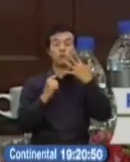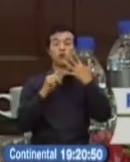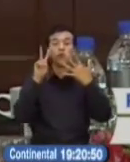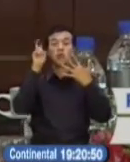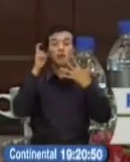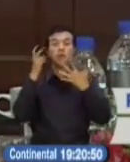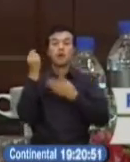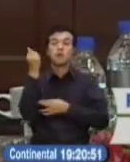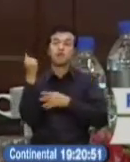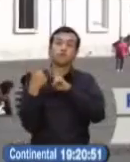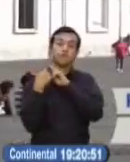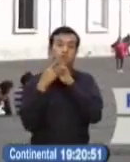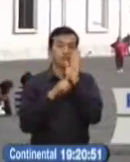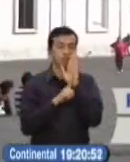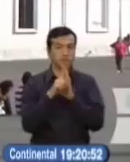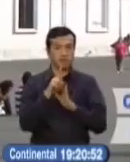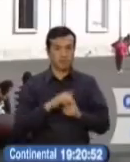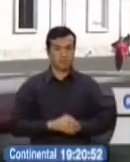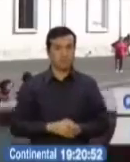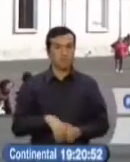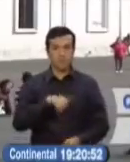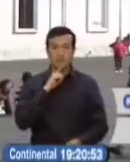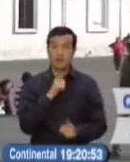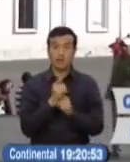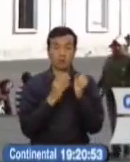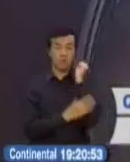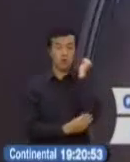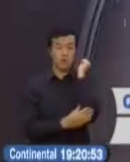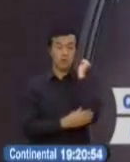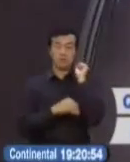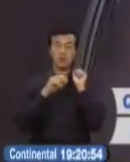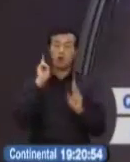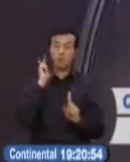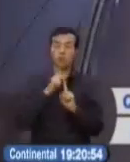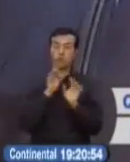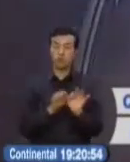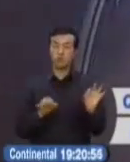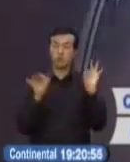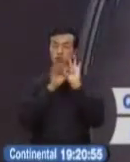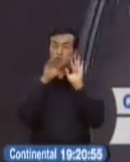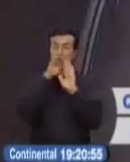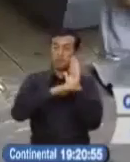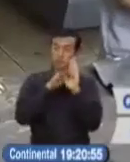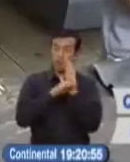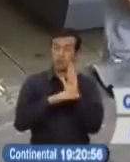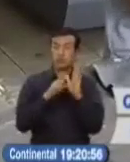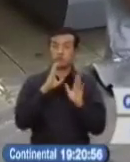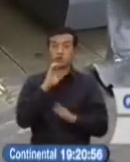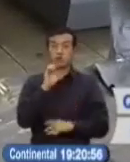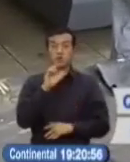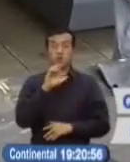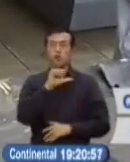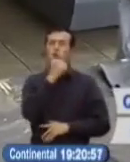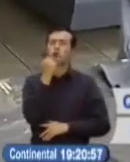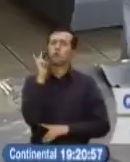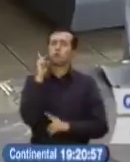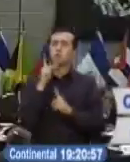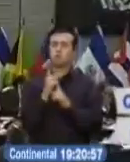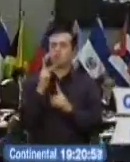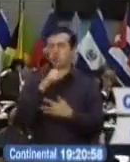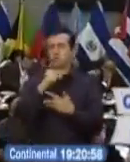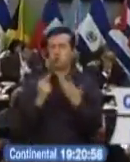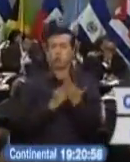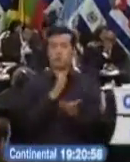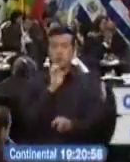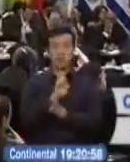de financiamiento para el desarrollo. Y si bien la reducción de la pobreza es uno de los ejes principales del trabajo de la CELAC, otros aspectos